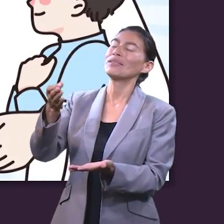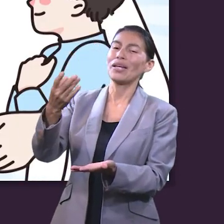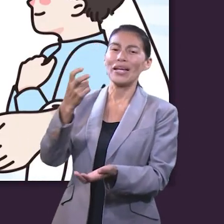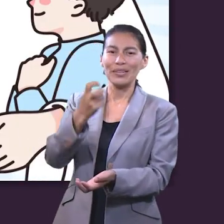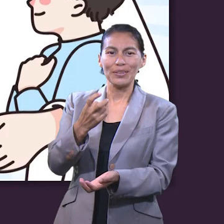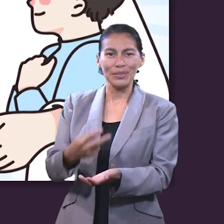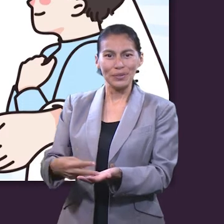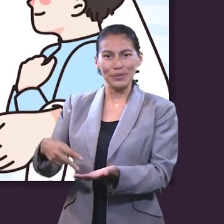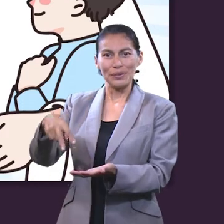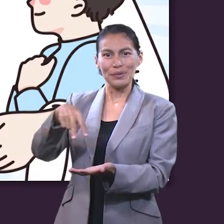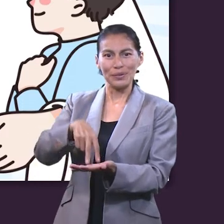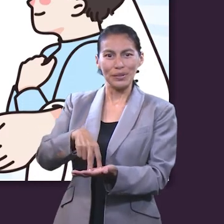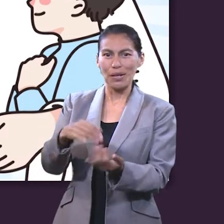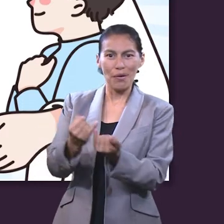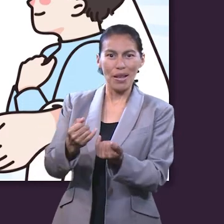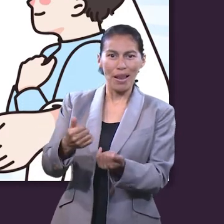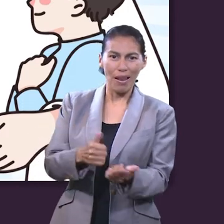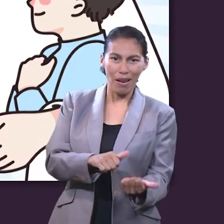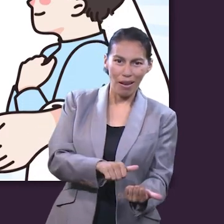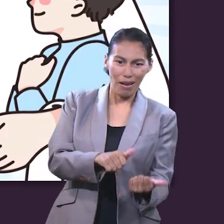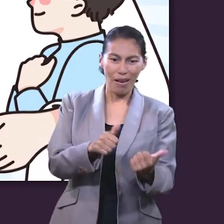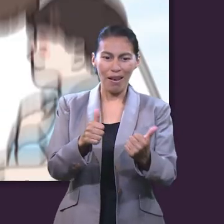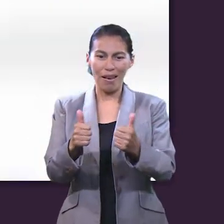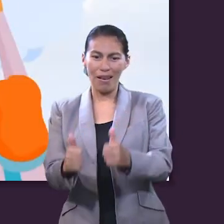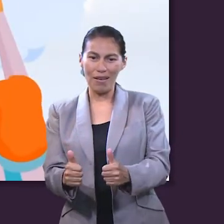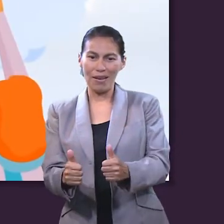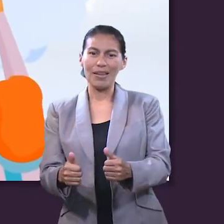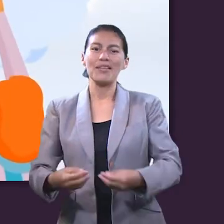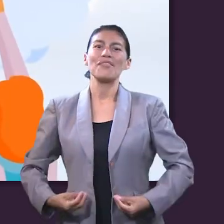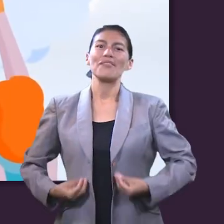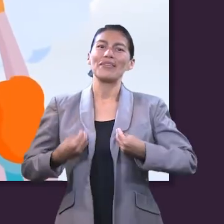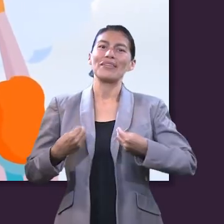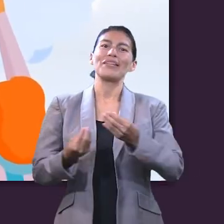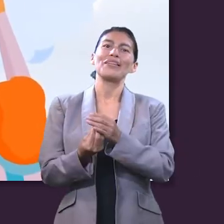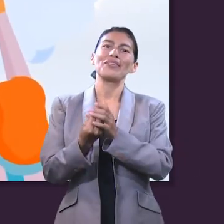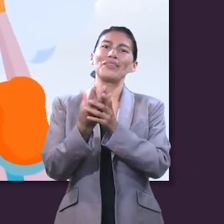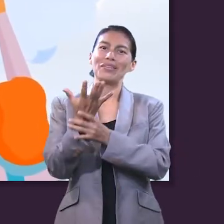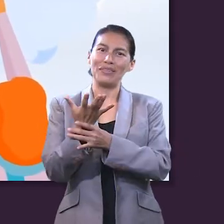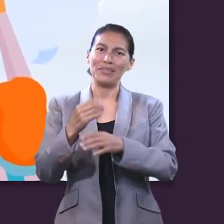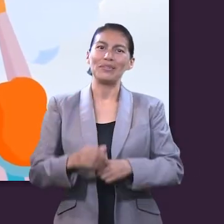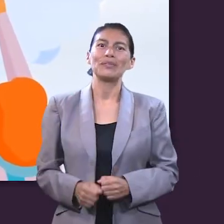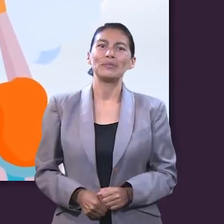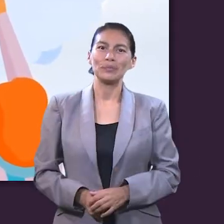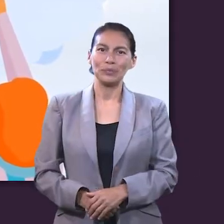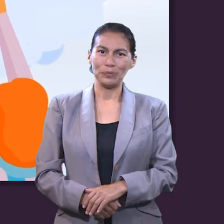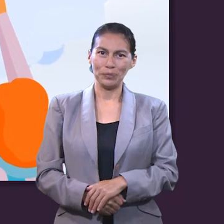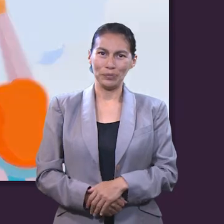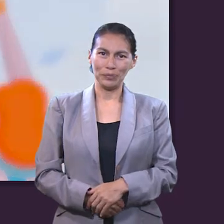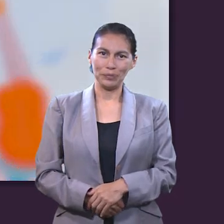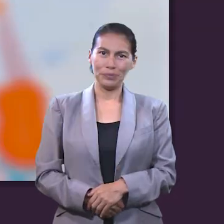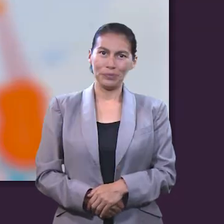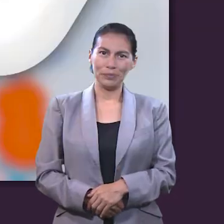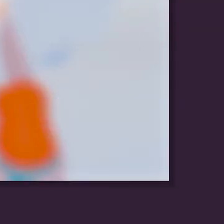luego nos levantamos de las aguas bautismales para llevar una vida nueva.